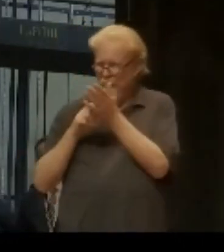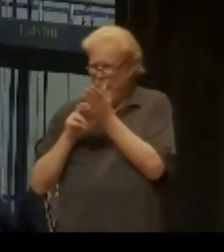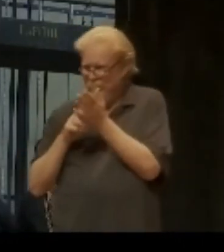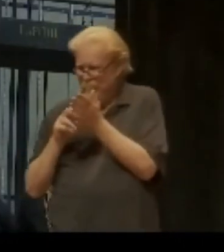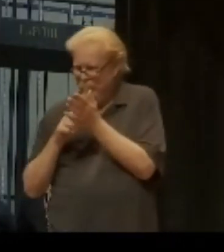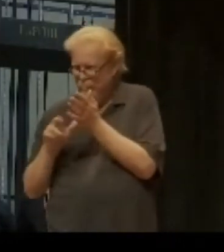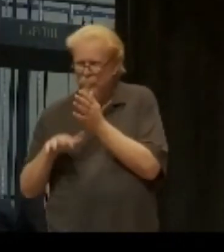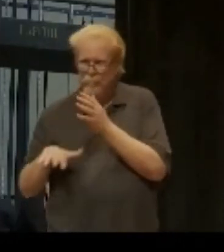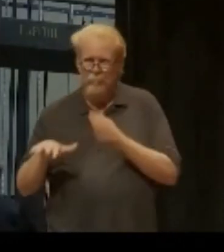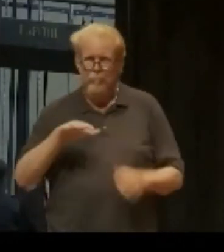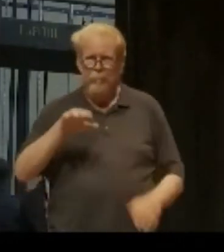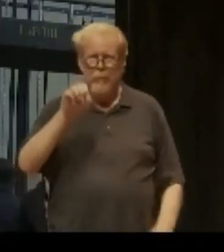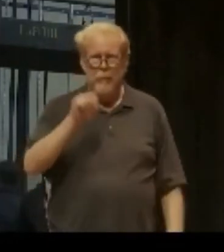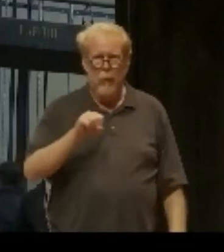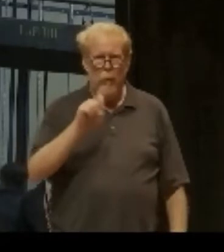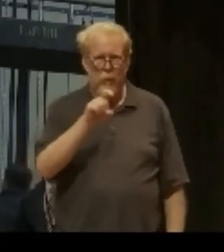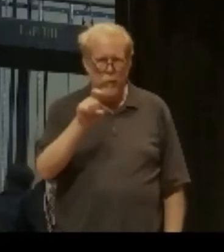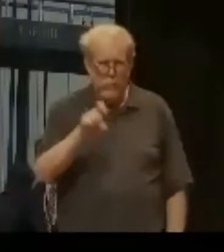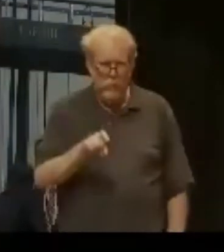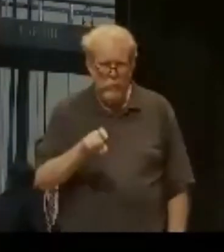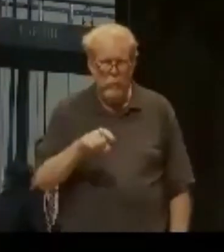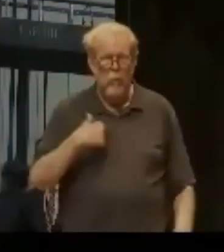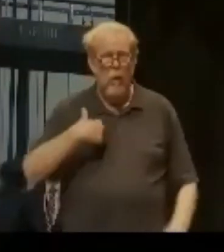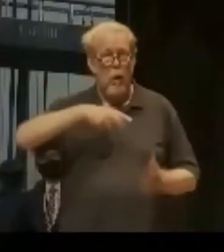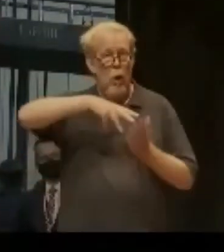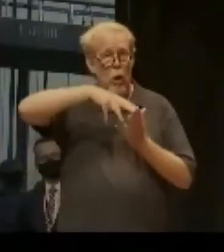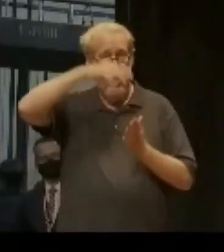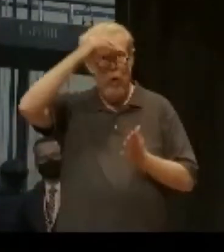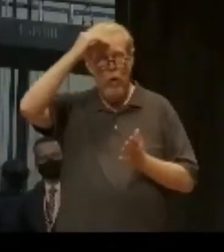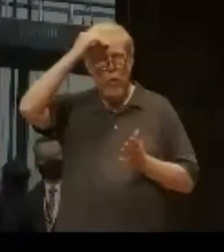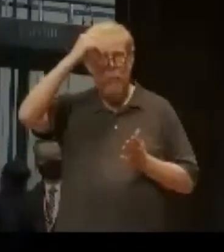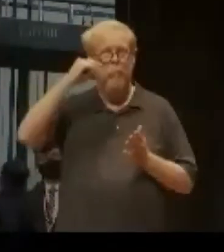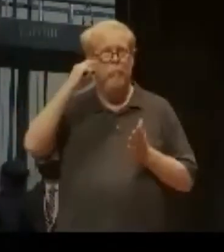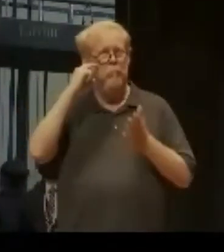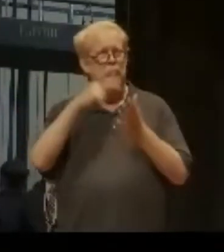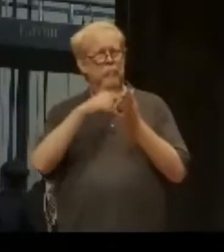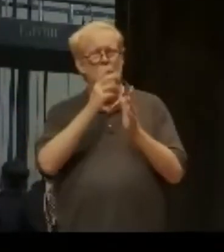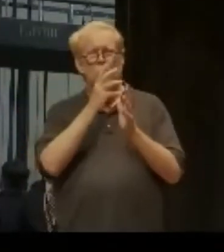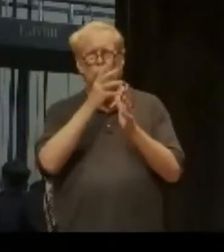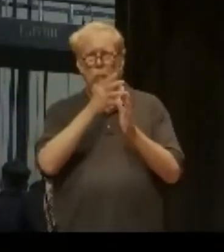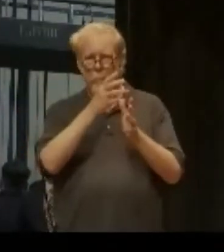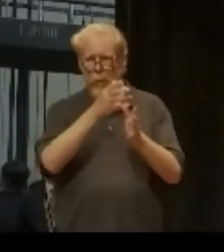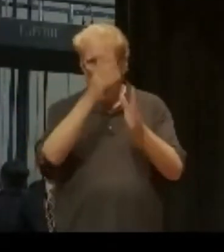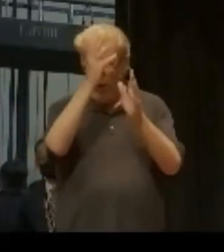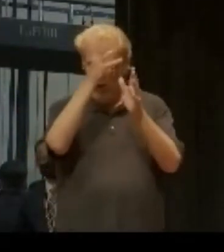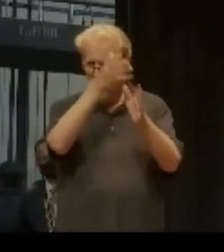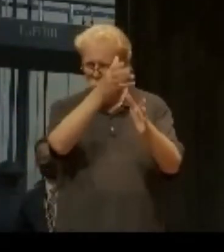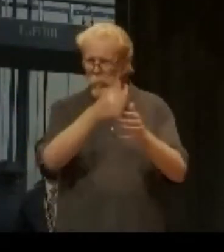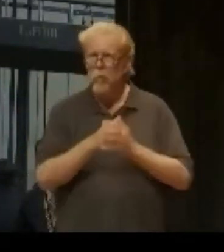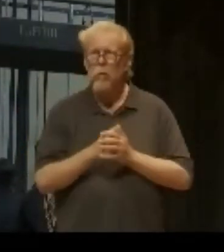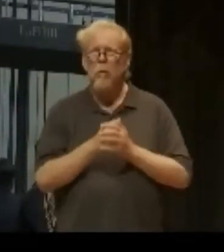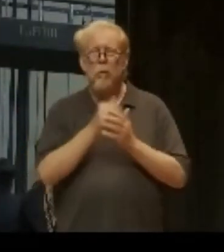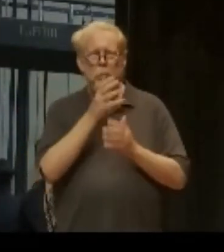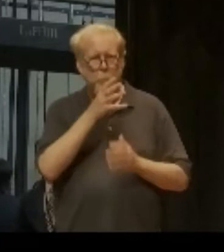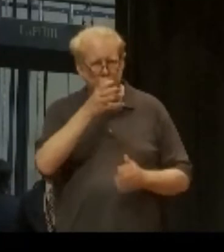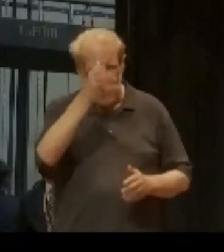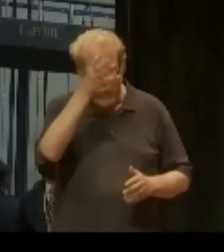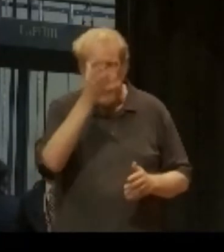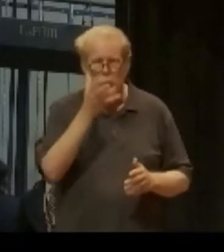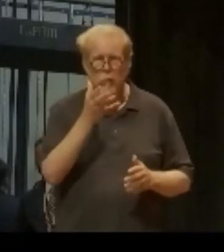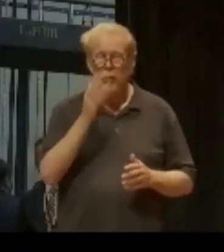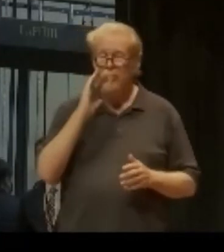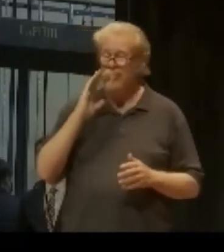6 años, yo aprendí muchísimo de la historia del sur de Texas. Y una de las cosas que aprendí, lo aprendí de mis abuelos y otros padres de familia.